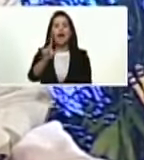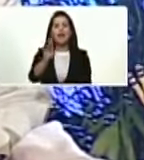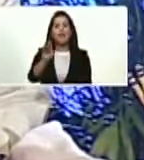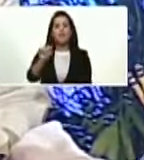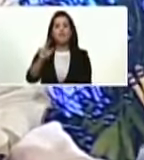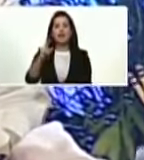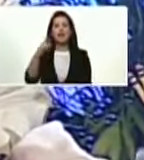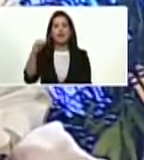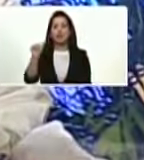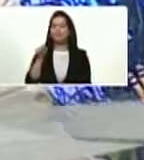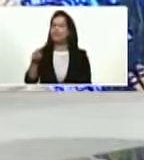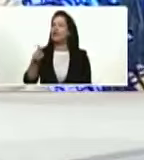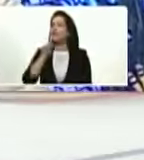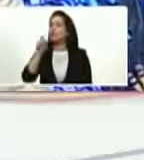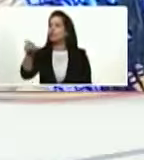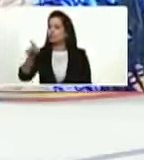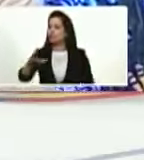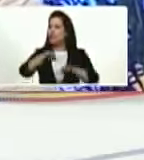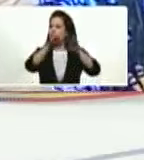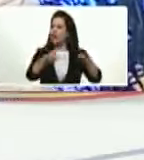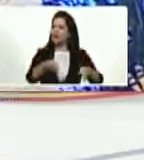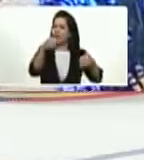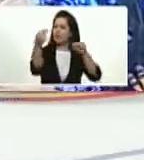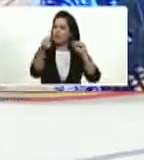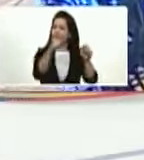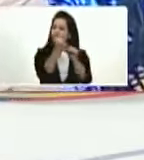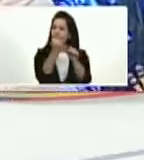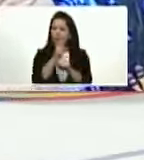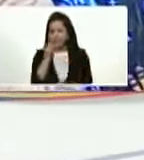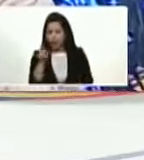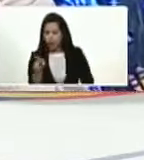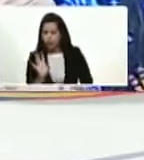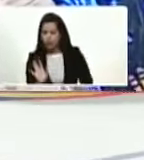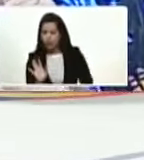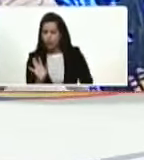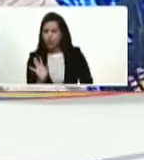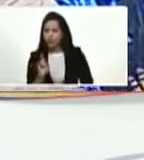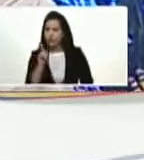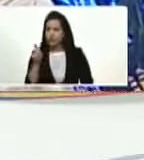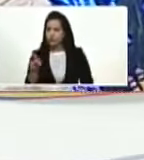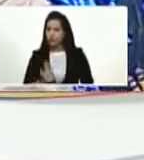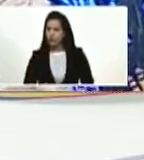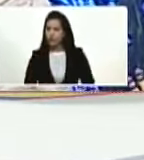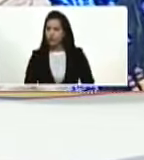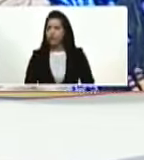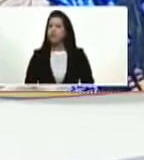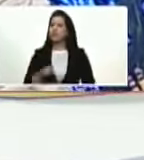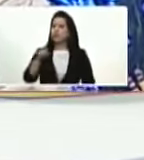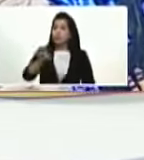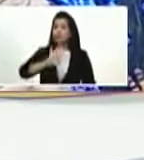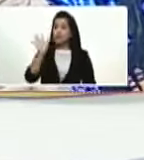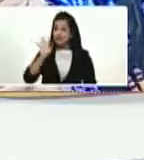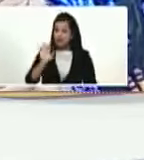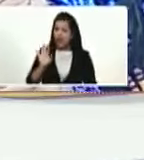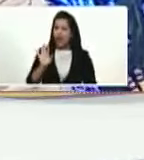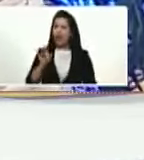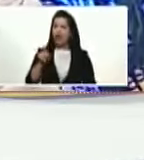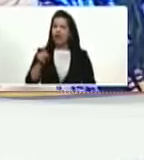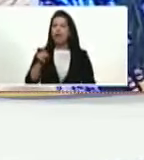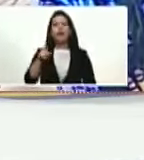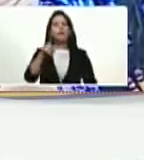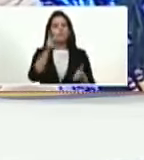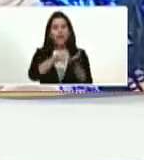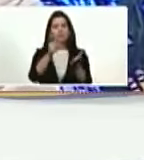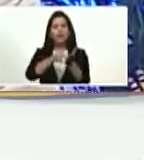Ustedes estuvieron en una mesa de trabajo, ¿no? Es correcto, presidente. Están participando una decena de